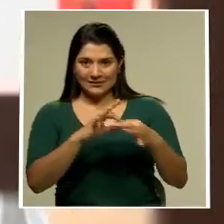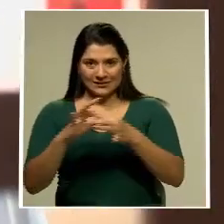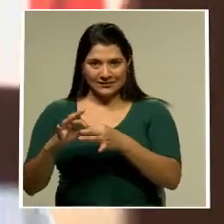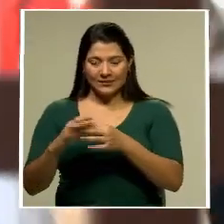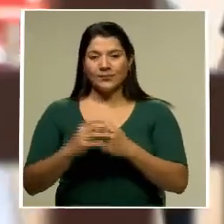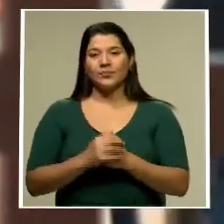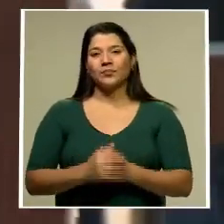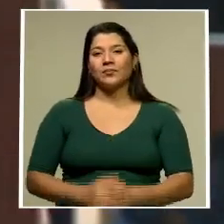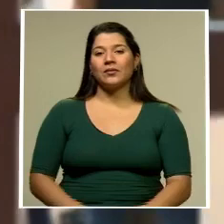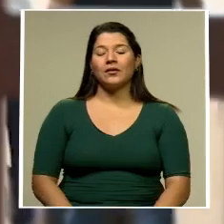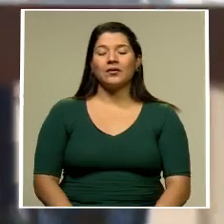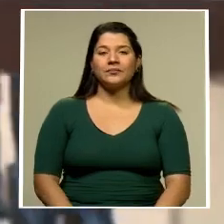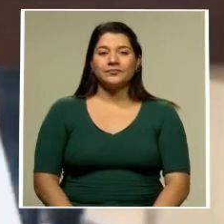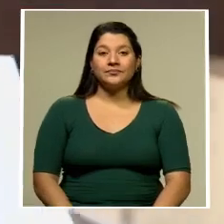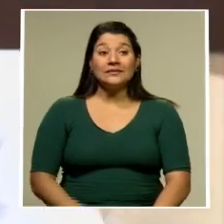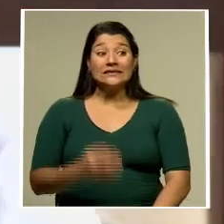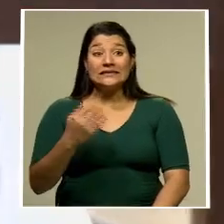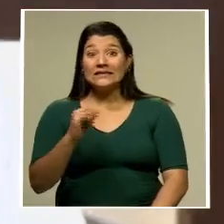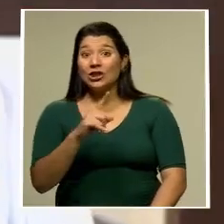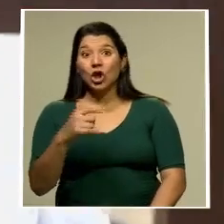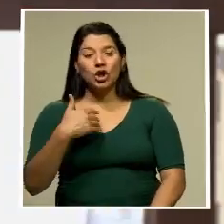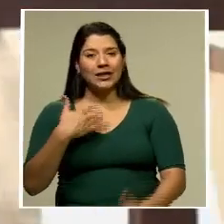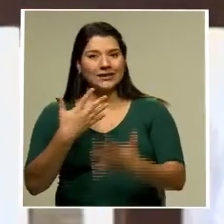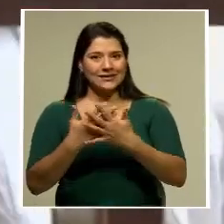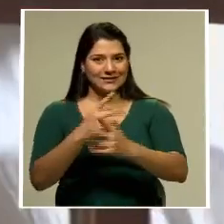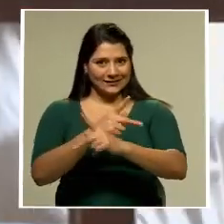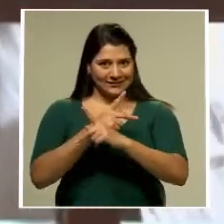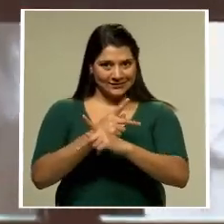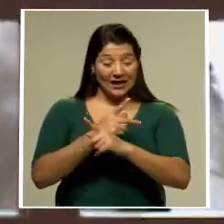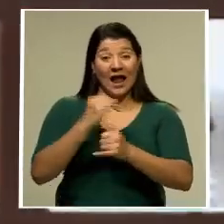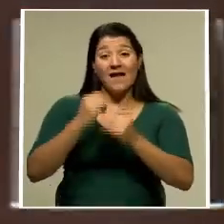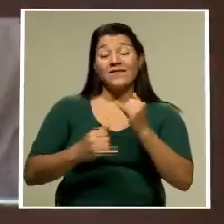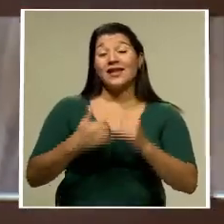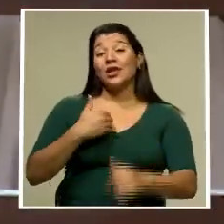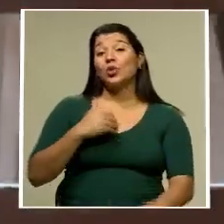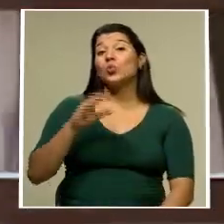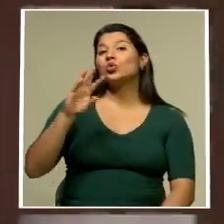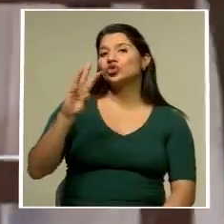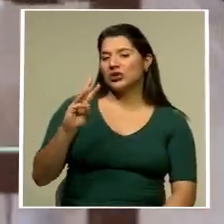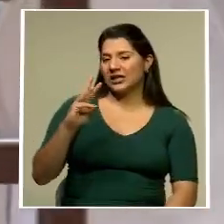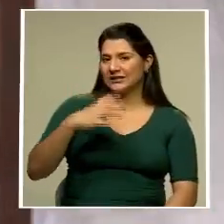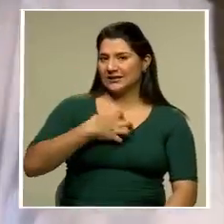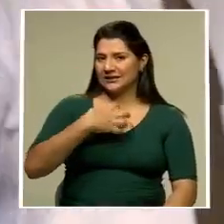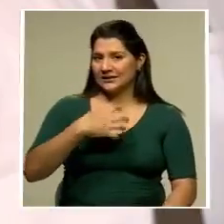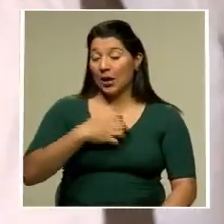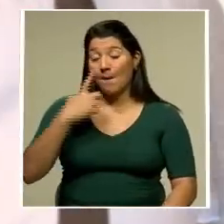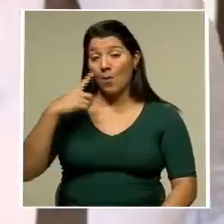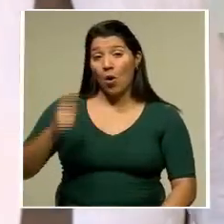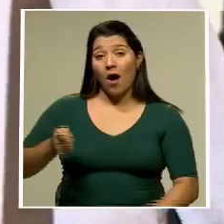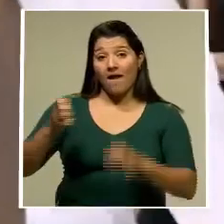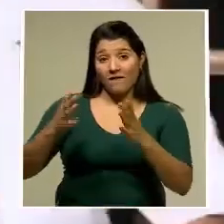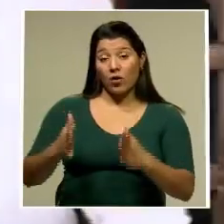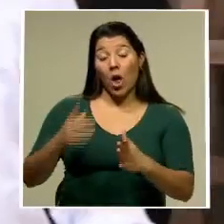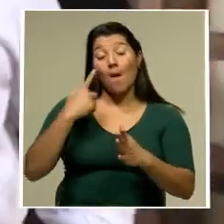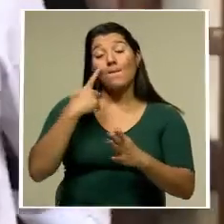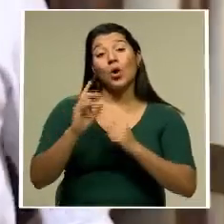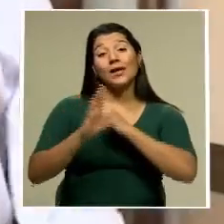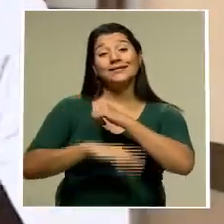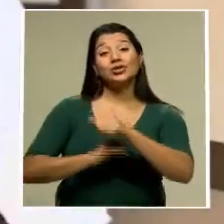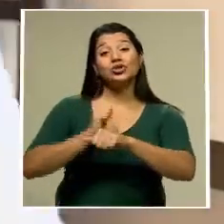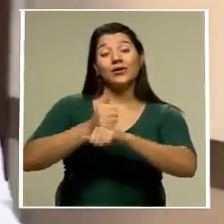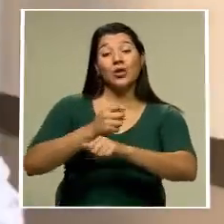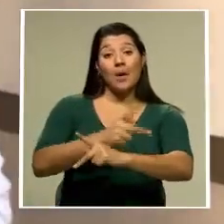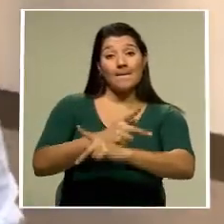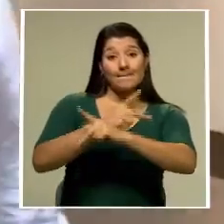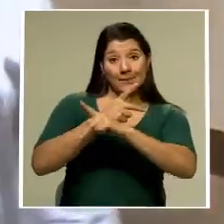habían solicitado prisión preventiva. En total fueron 6 apelaciones de la defensa por causas vinculadas a la medida cautelar que solicita separar